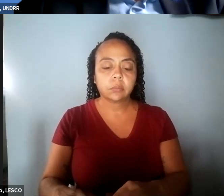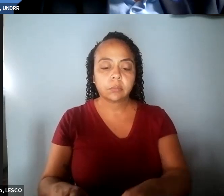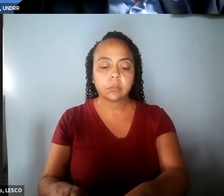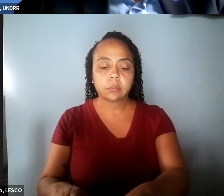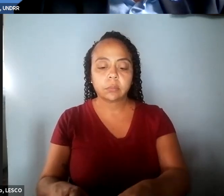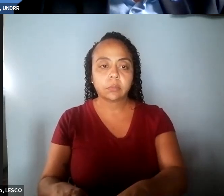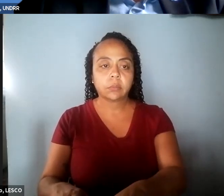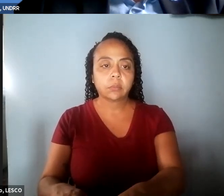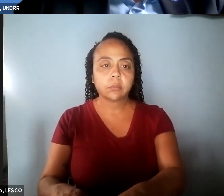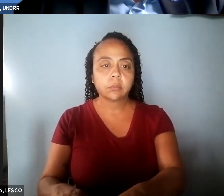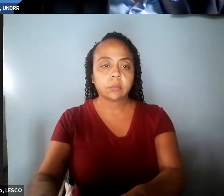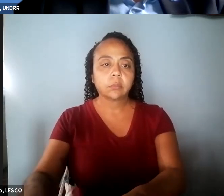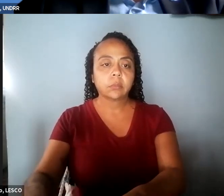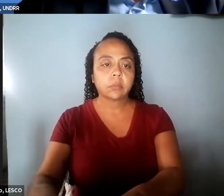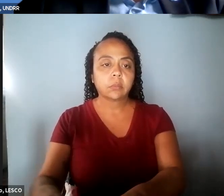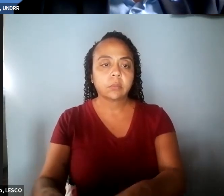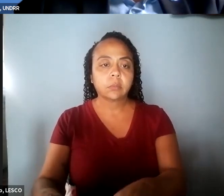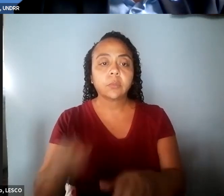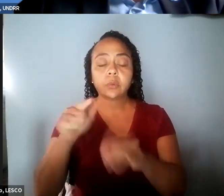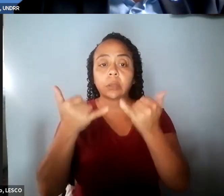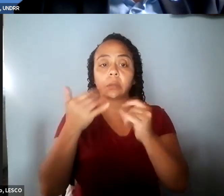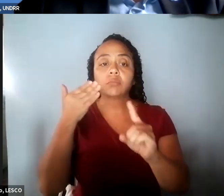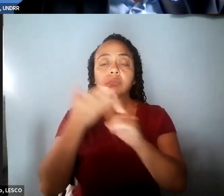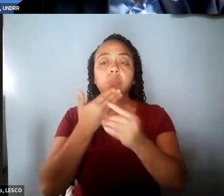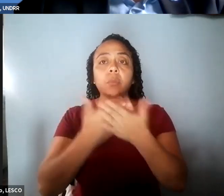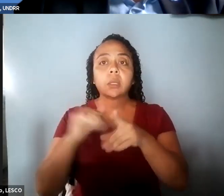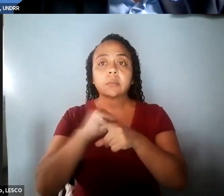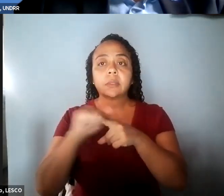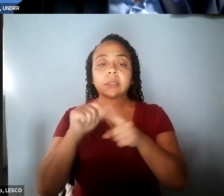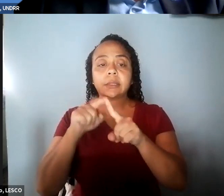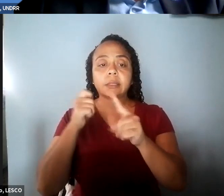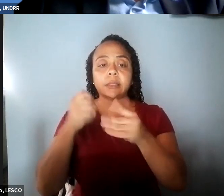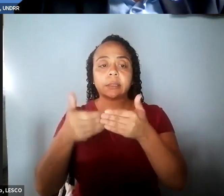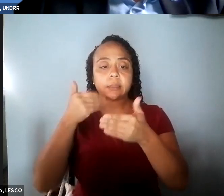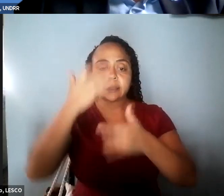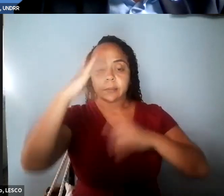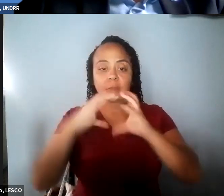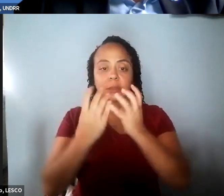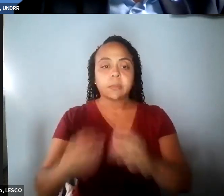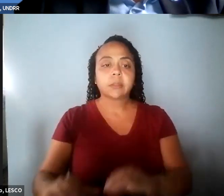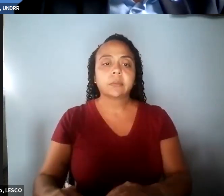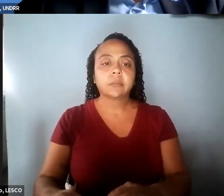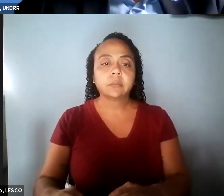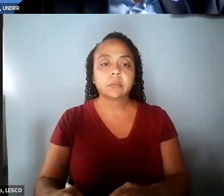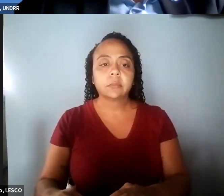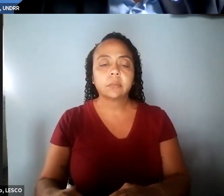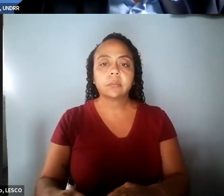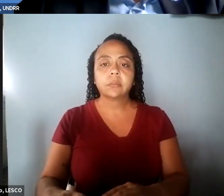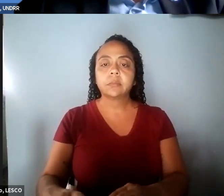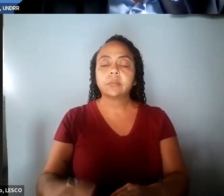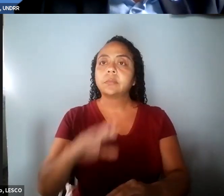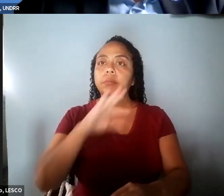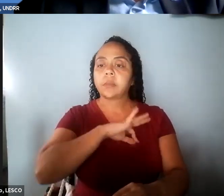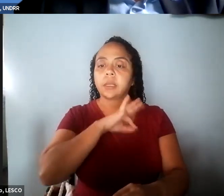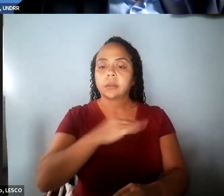incidían en buenas prácticas desde antes de la pandemia y bueno considerando los retos y beneficios que tenemos